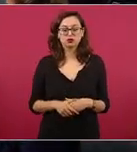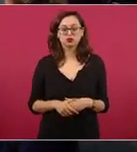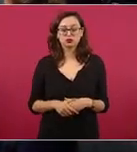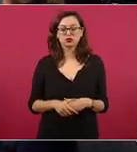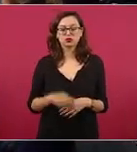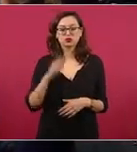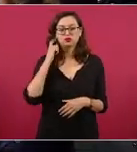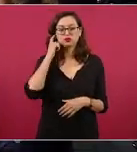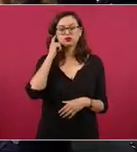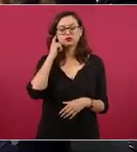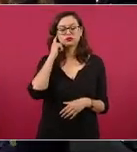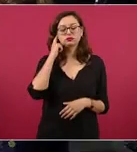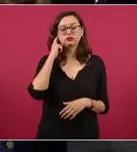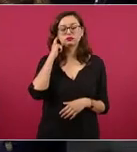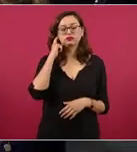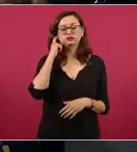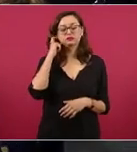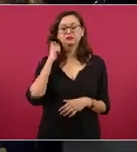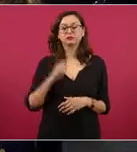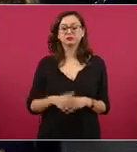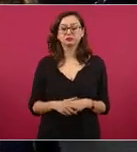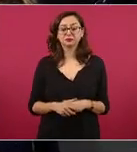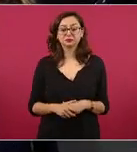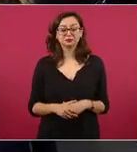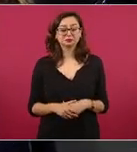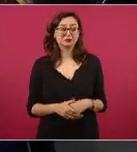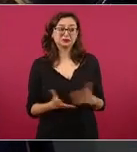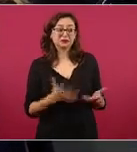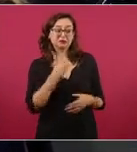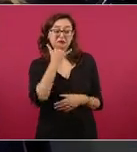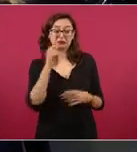Y pues no se ha casado.